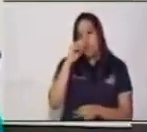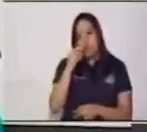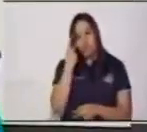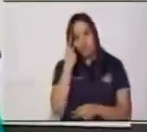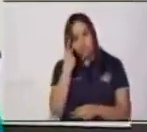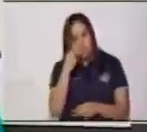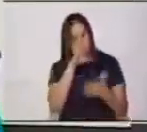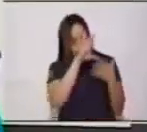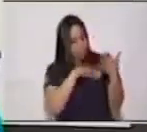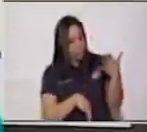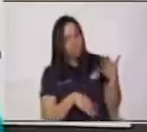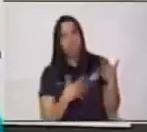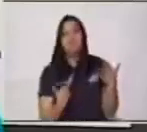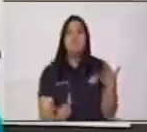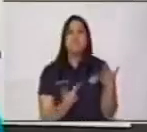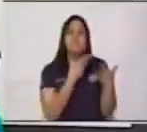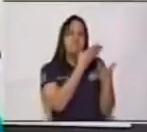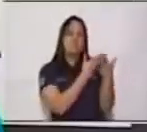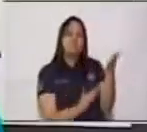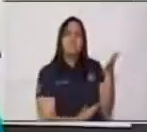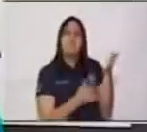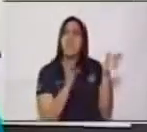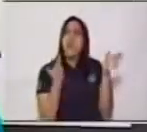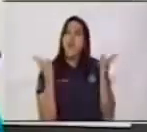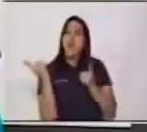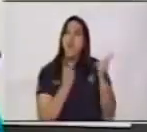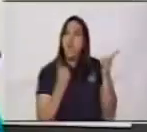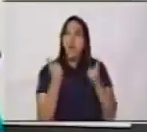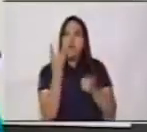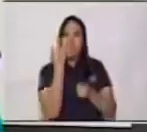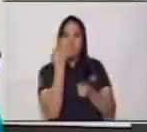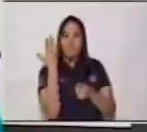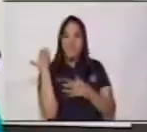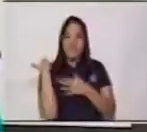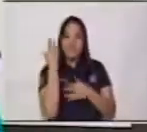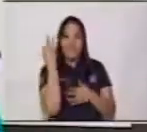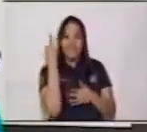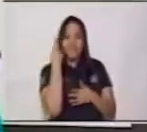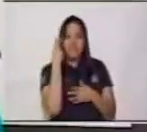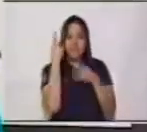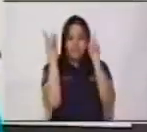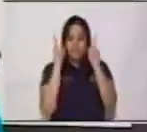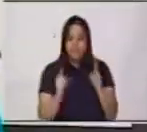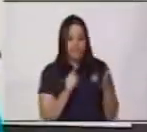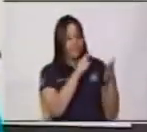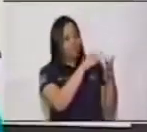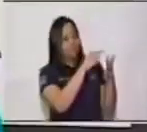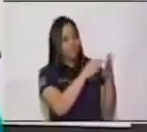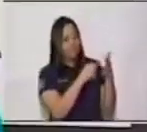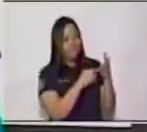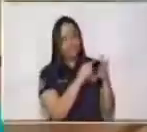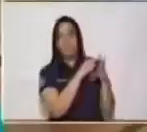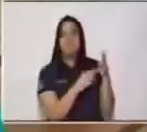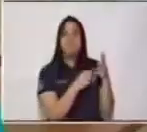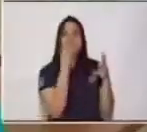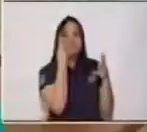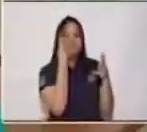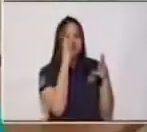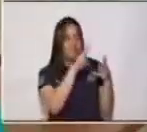acá, ¿a qué género literario pertenece este texto? Revisa tus